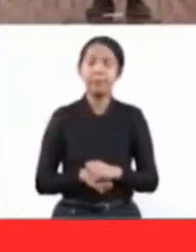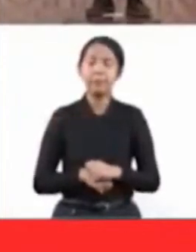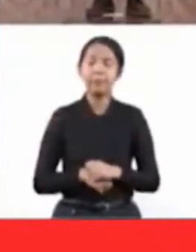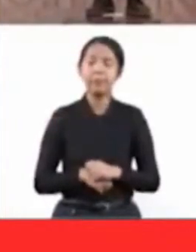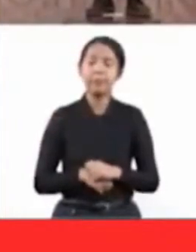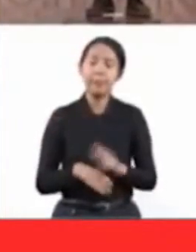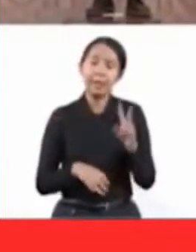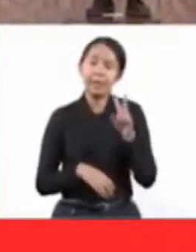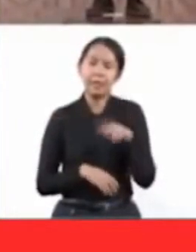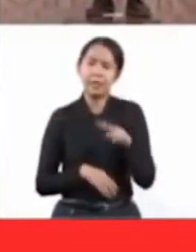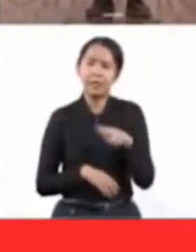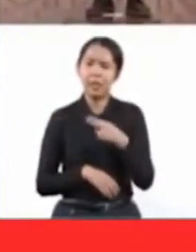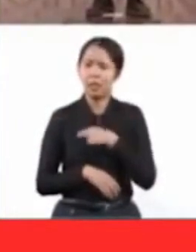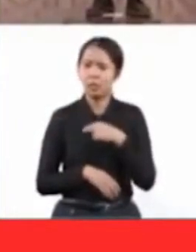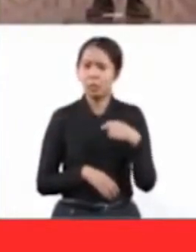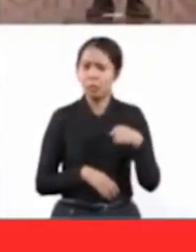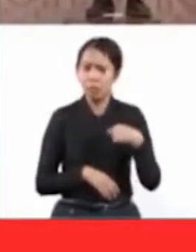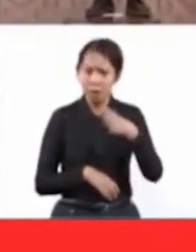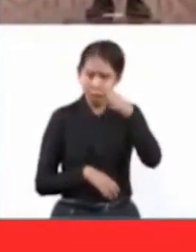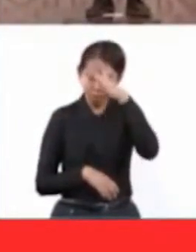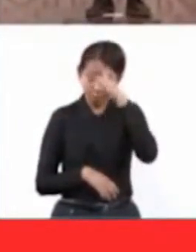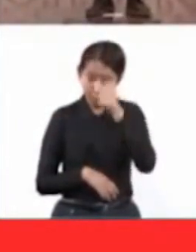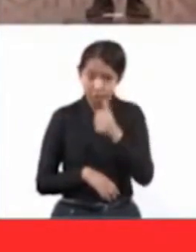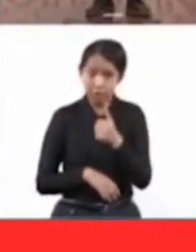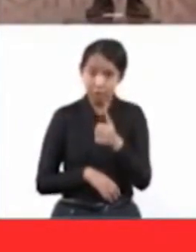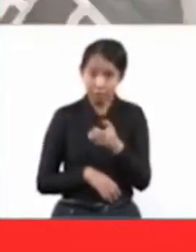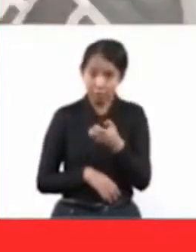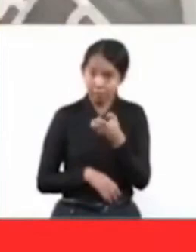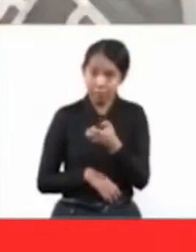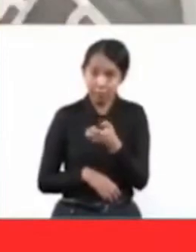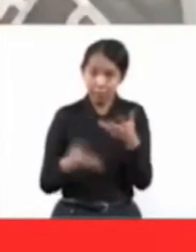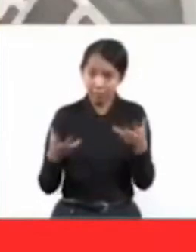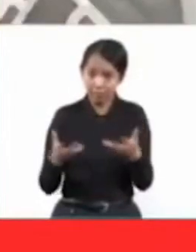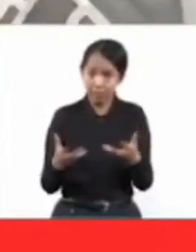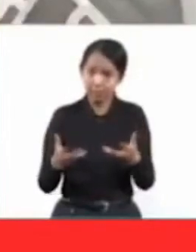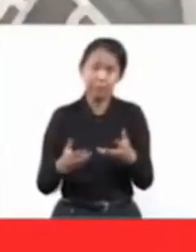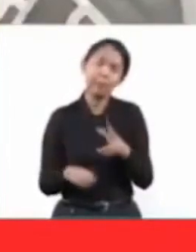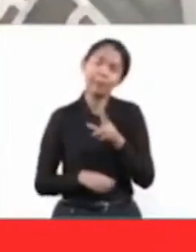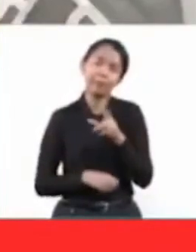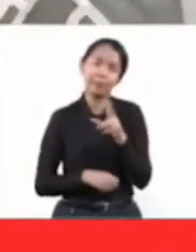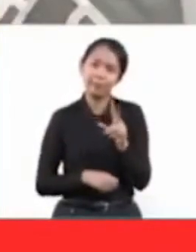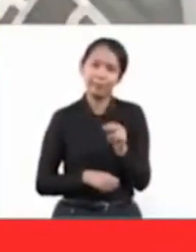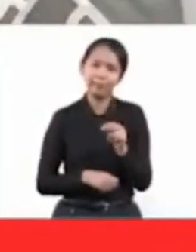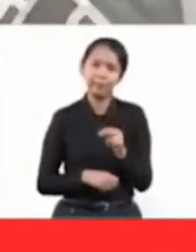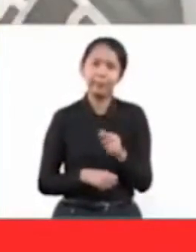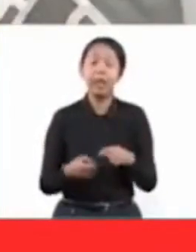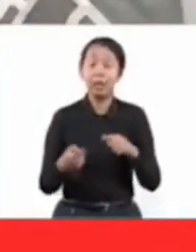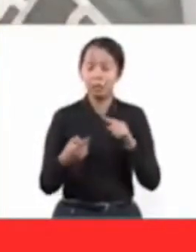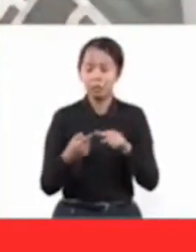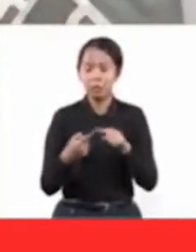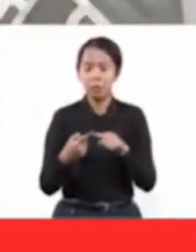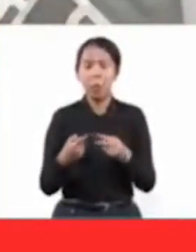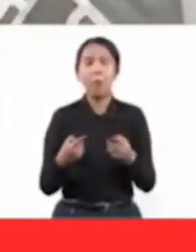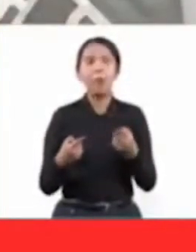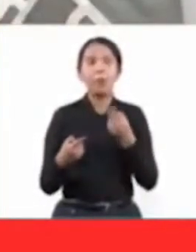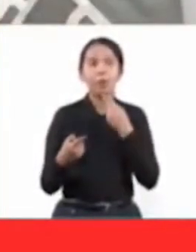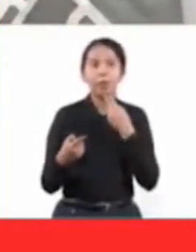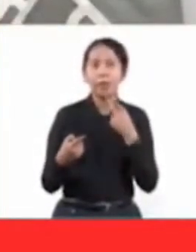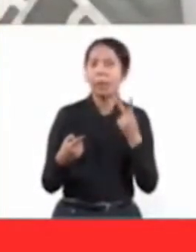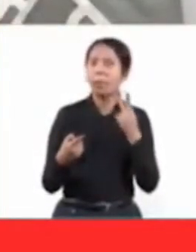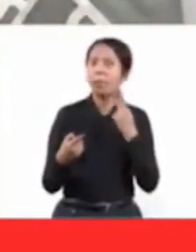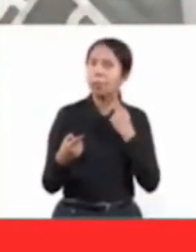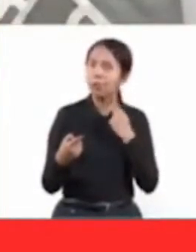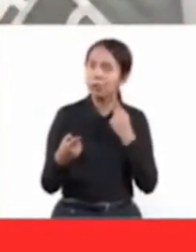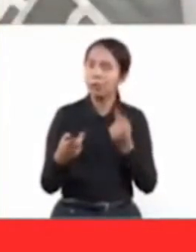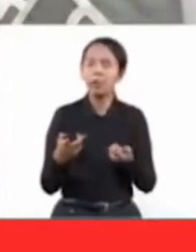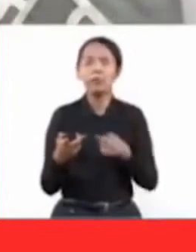supuesto que no estamos de acuerdo en que ni se utilice políticamente una tragedia